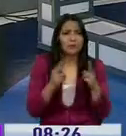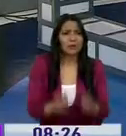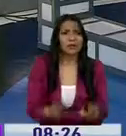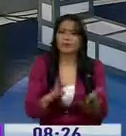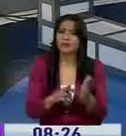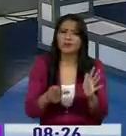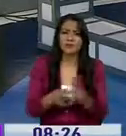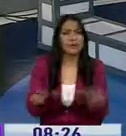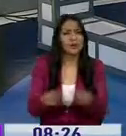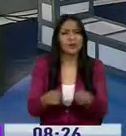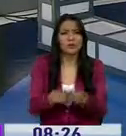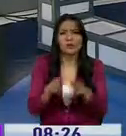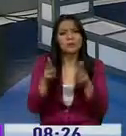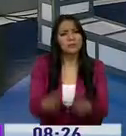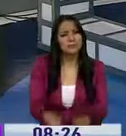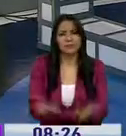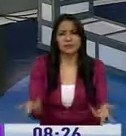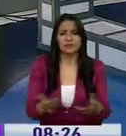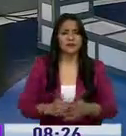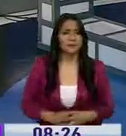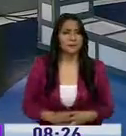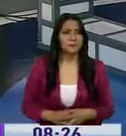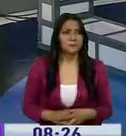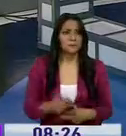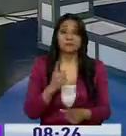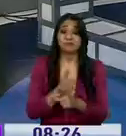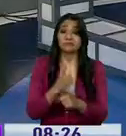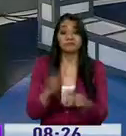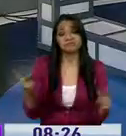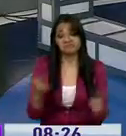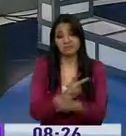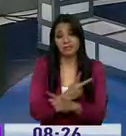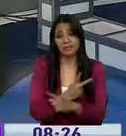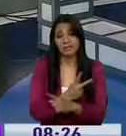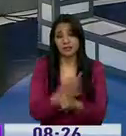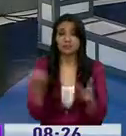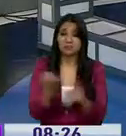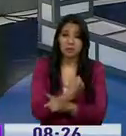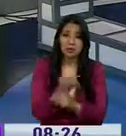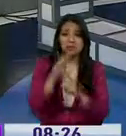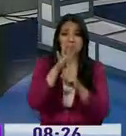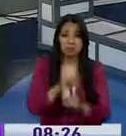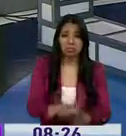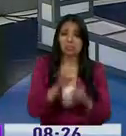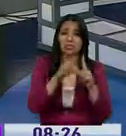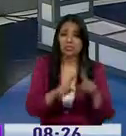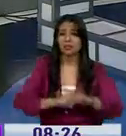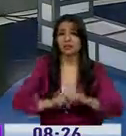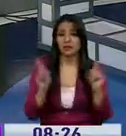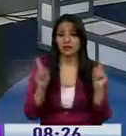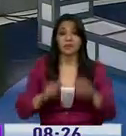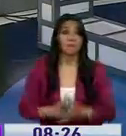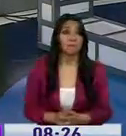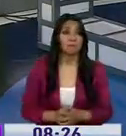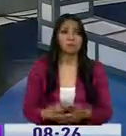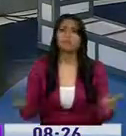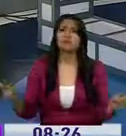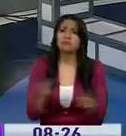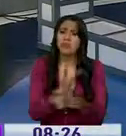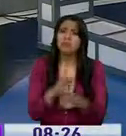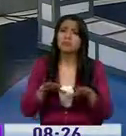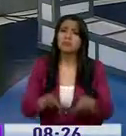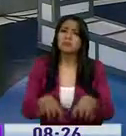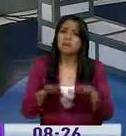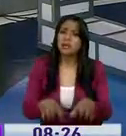también puede hacerlo con un humano. Por eso viene la violencia, pues violencia, violencia, es violencia, lamentablemente. Y peor con peludo indefenso,